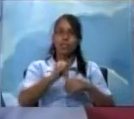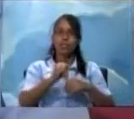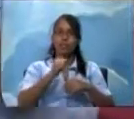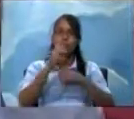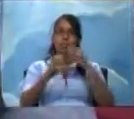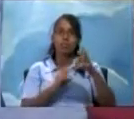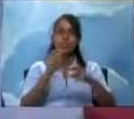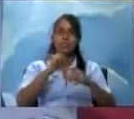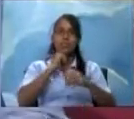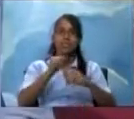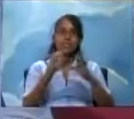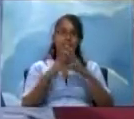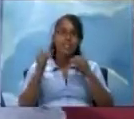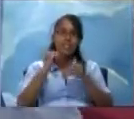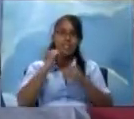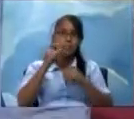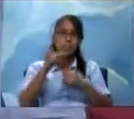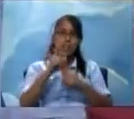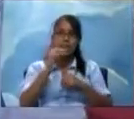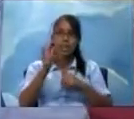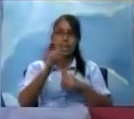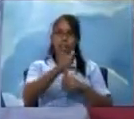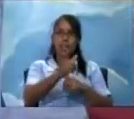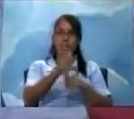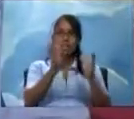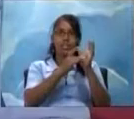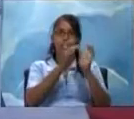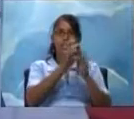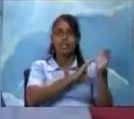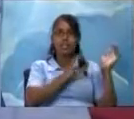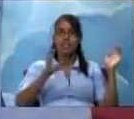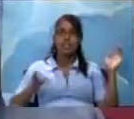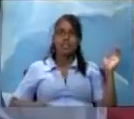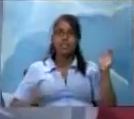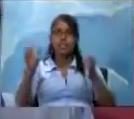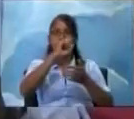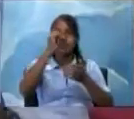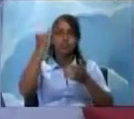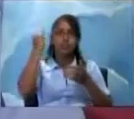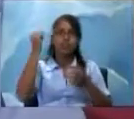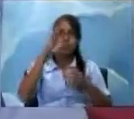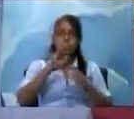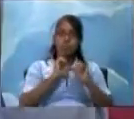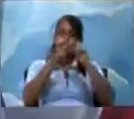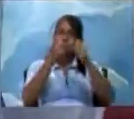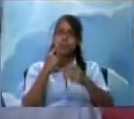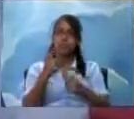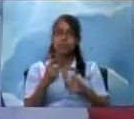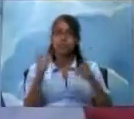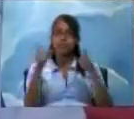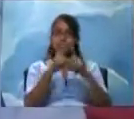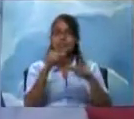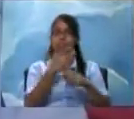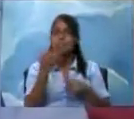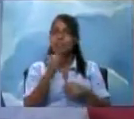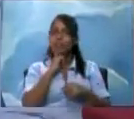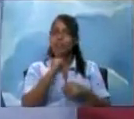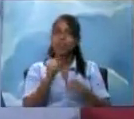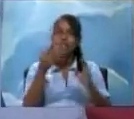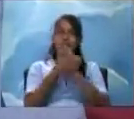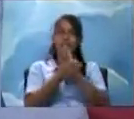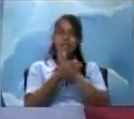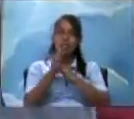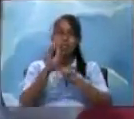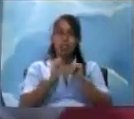en preocuparse de lo que va a acontecer. Jesús, muy sabio, empezó a decirle las palabras de lo que iba a